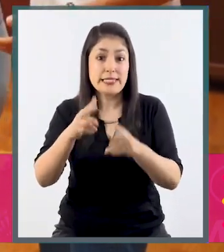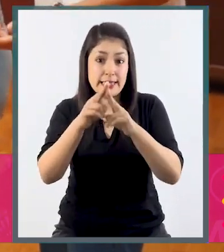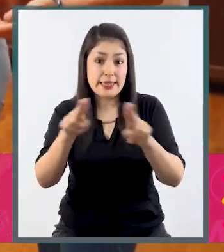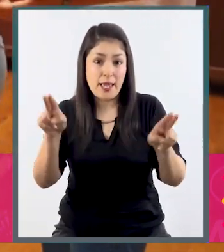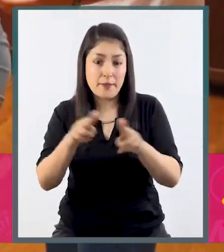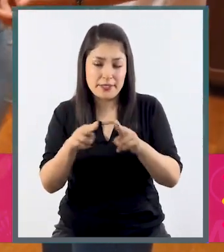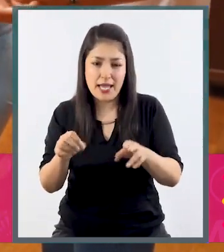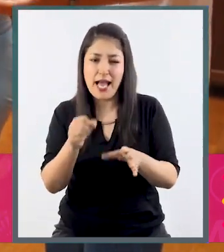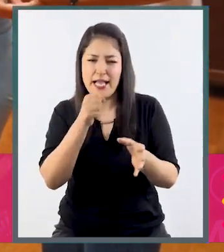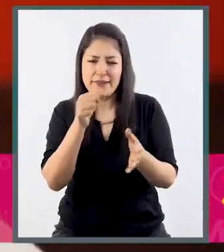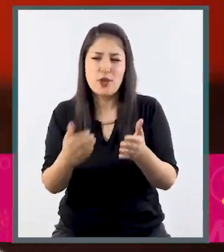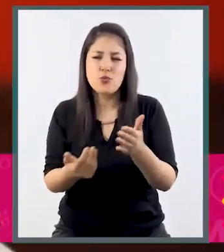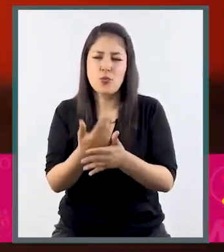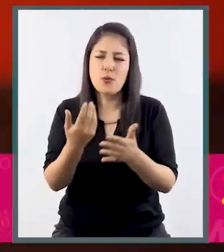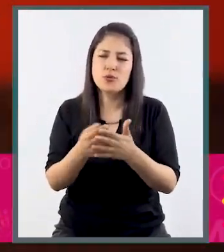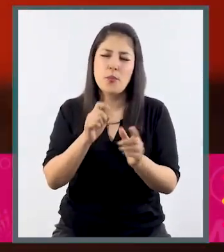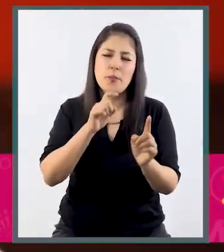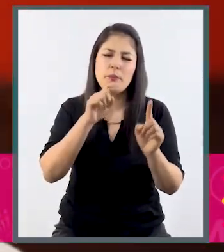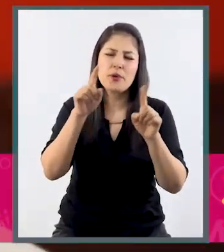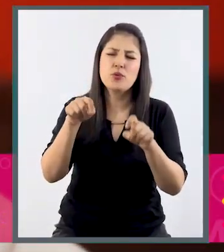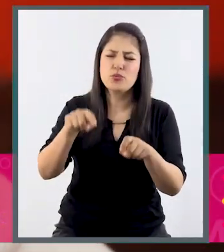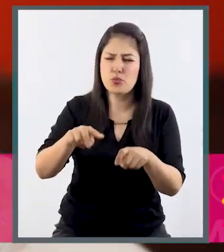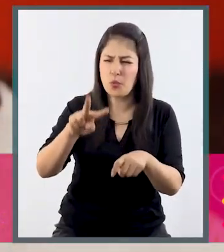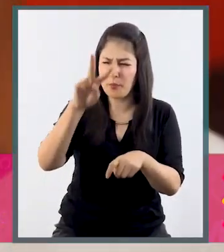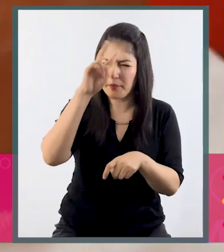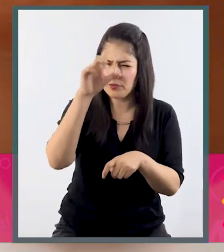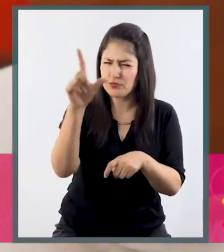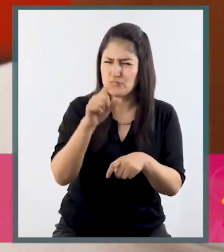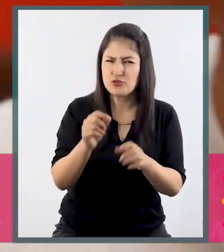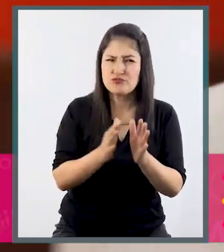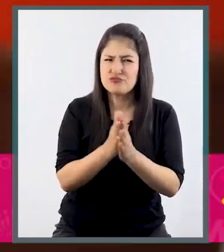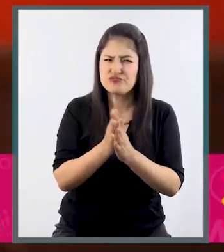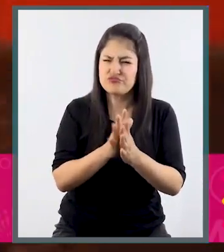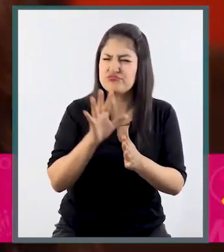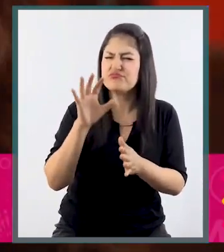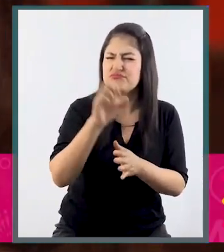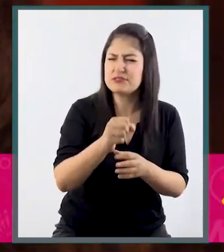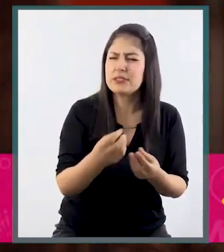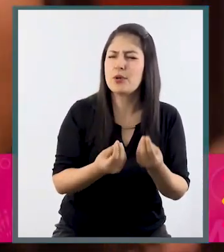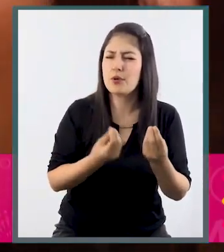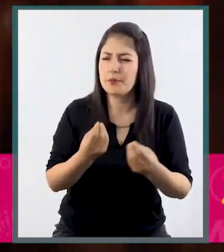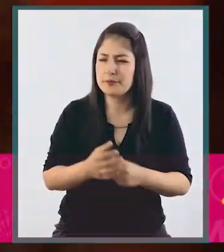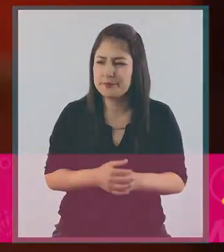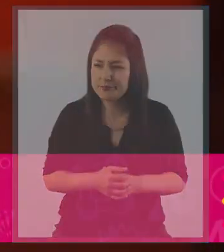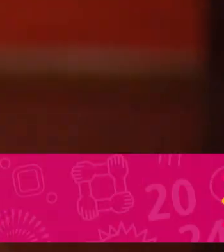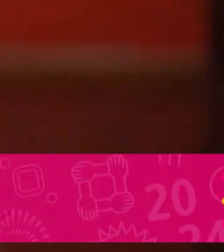Navidad. ¿Qué país aspiran tener estos jóvenes artistas en el Perú del Bicentenario?